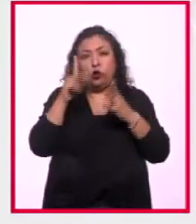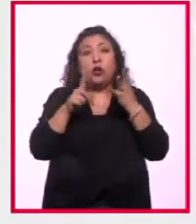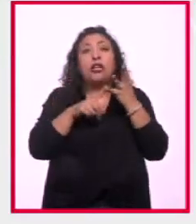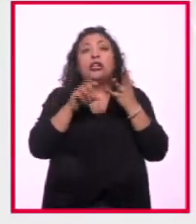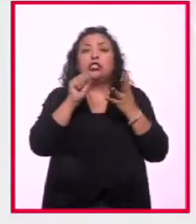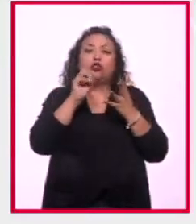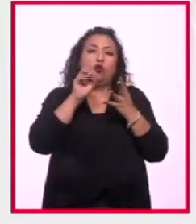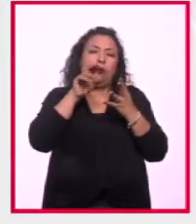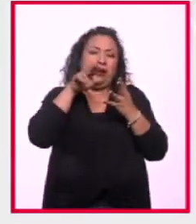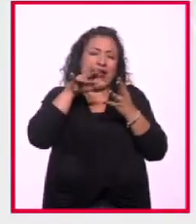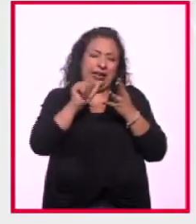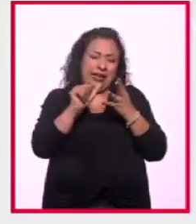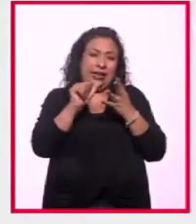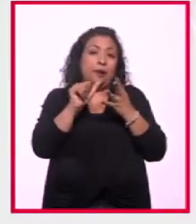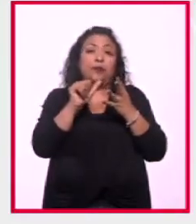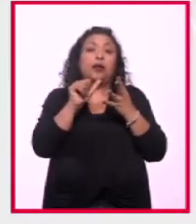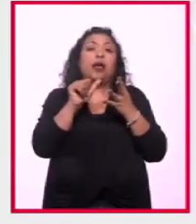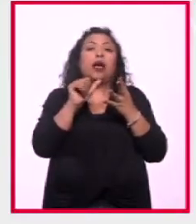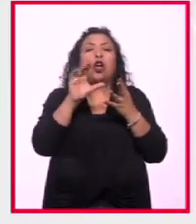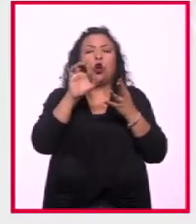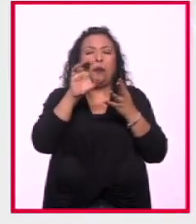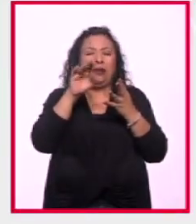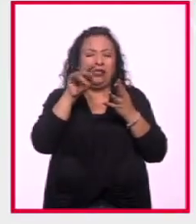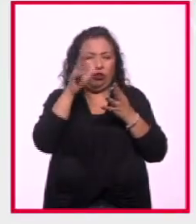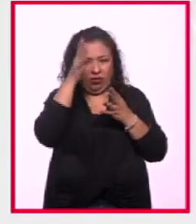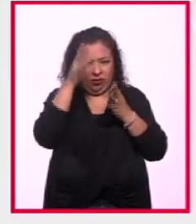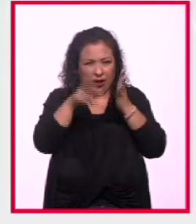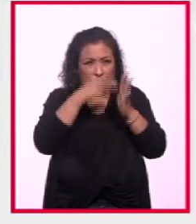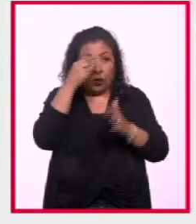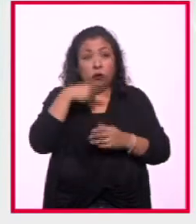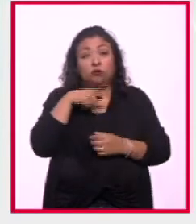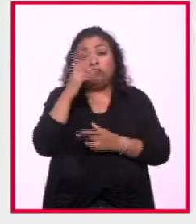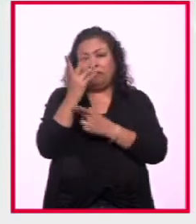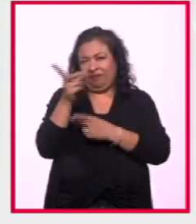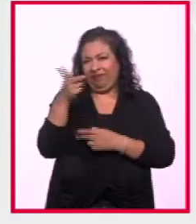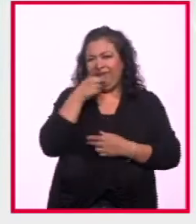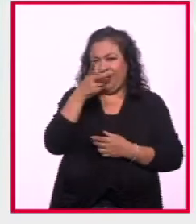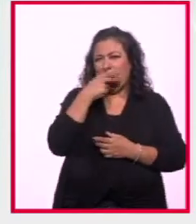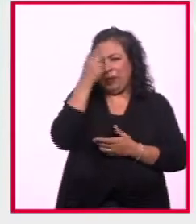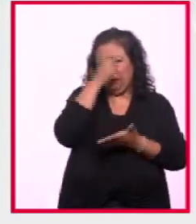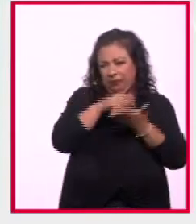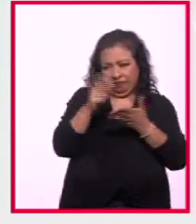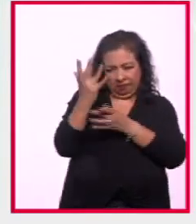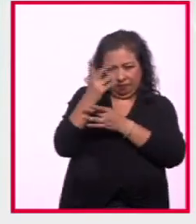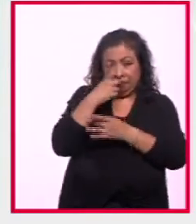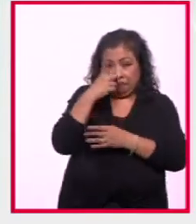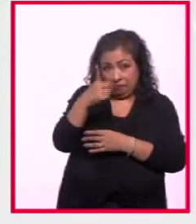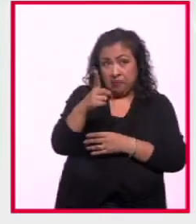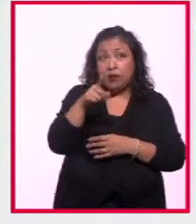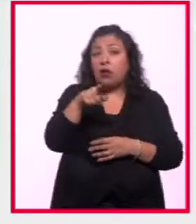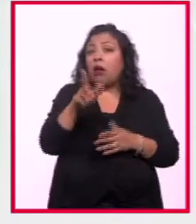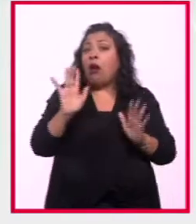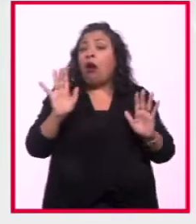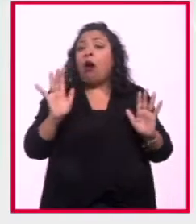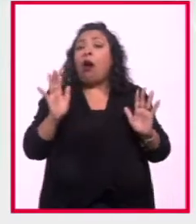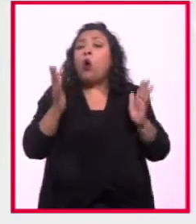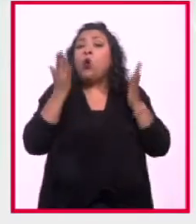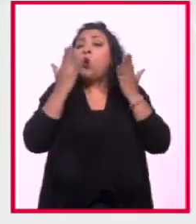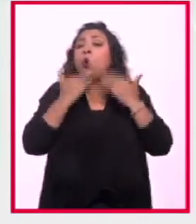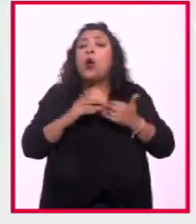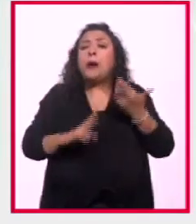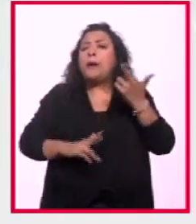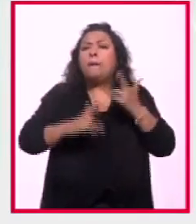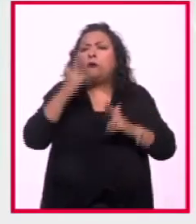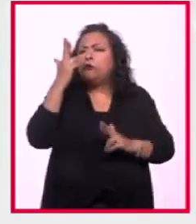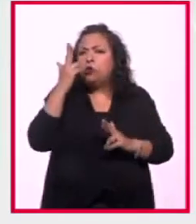soberanía y la soberana convención tú dices por ejemplo en este libro de historia breve de la revolución y cambia que no no hubo una